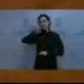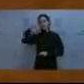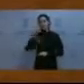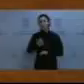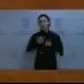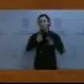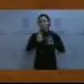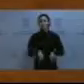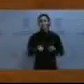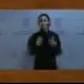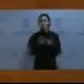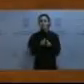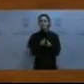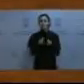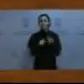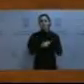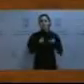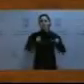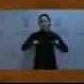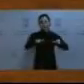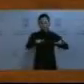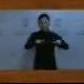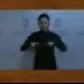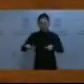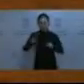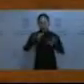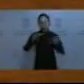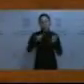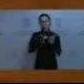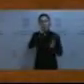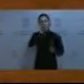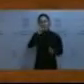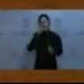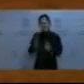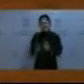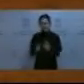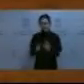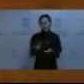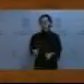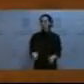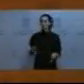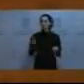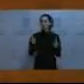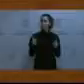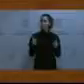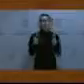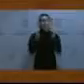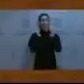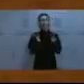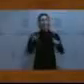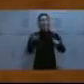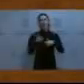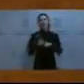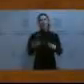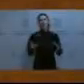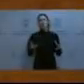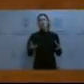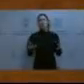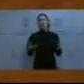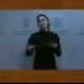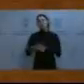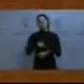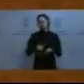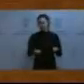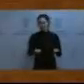35,5% del total de las ventas de parcelas del ejercicio 2007, solo del 2007, ha sido adjudicado a los accionistas de la sociedad. De la